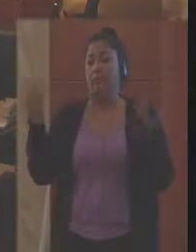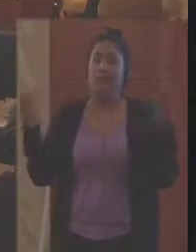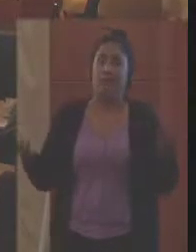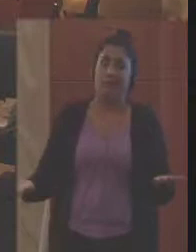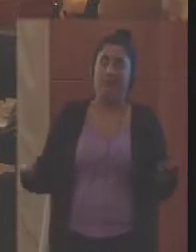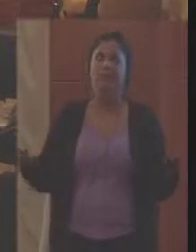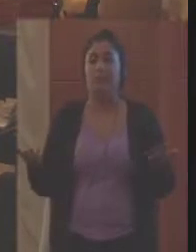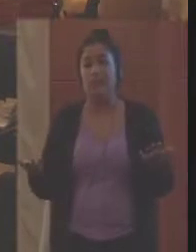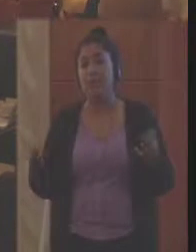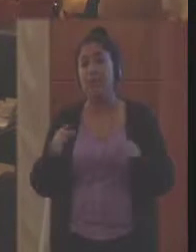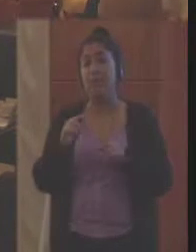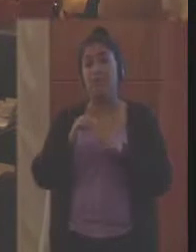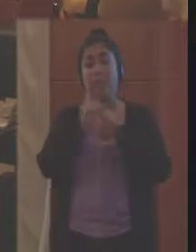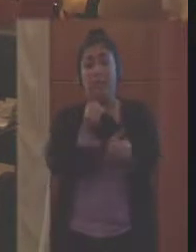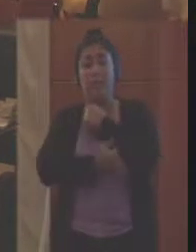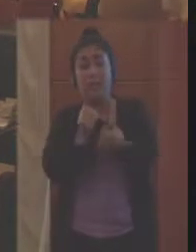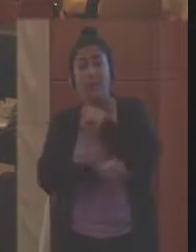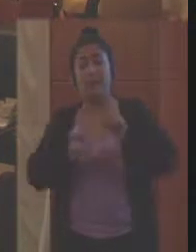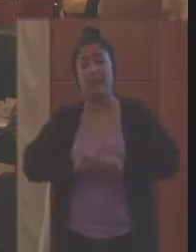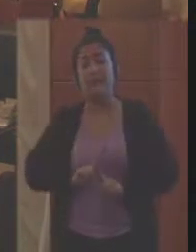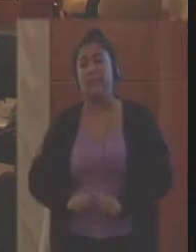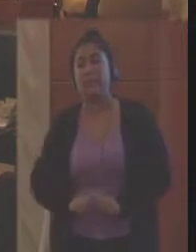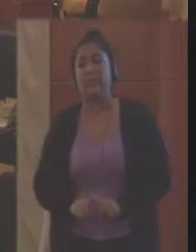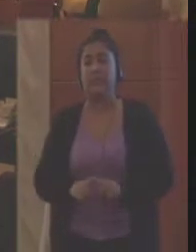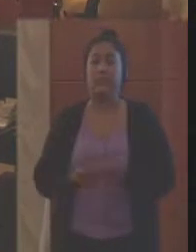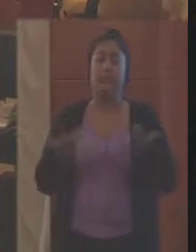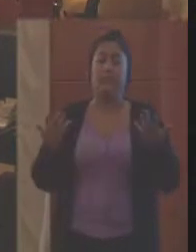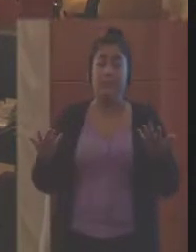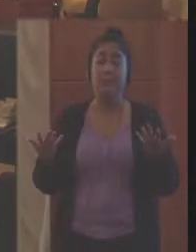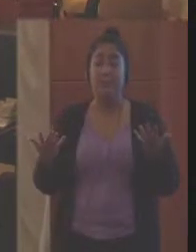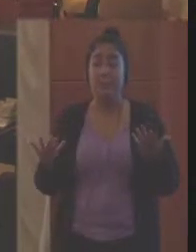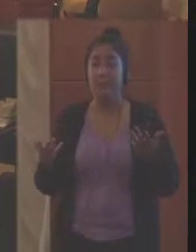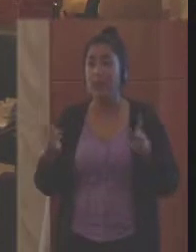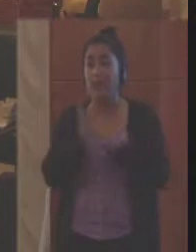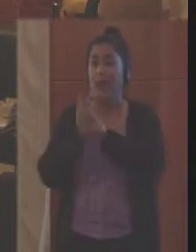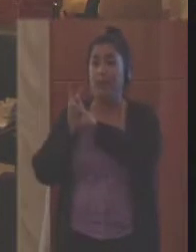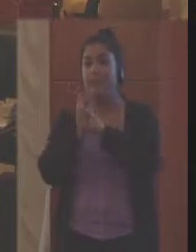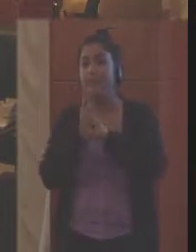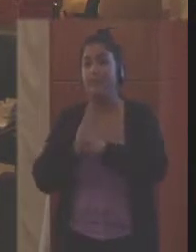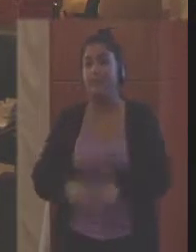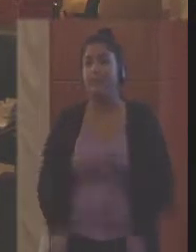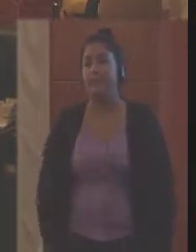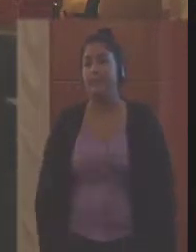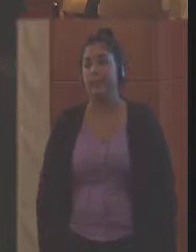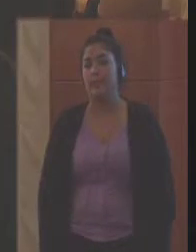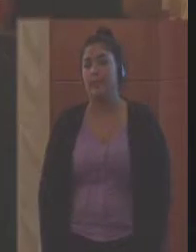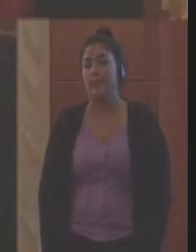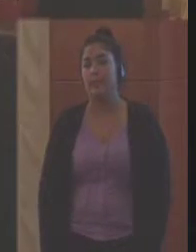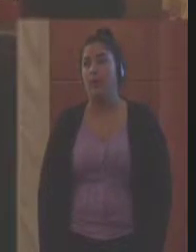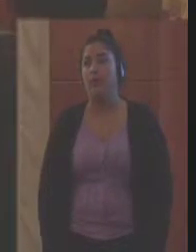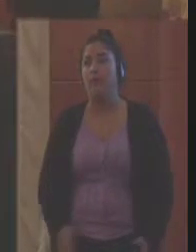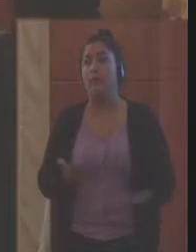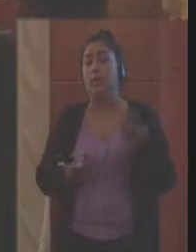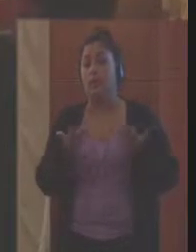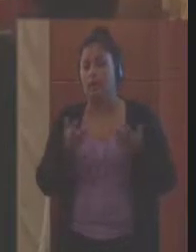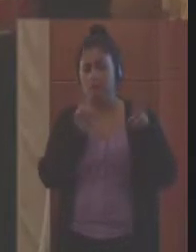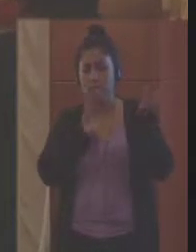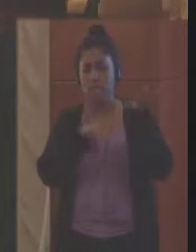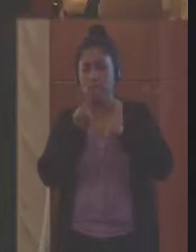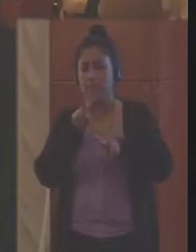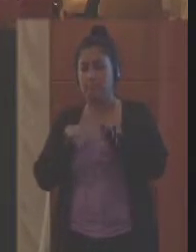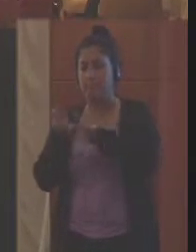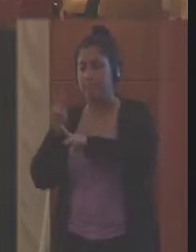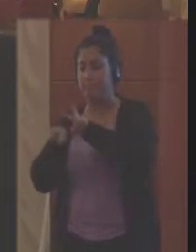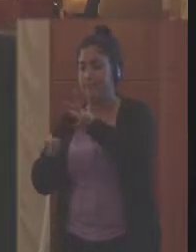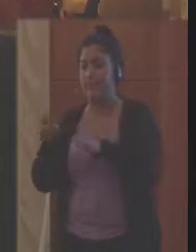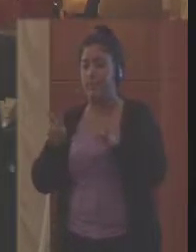los actores de un país. Y ahí es pensar que evaluar si se requiere de unos instrumentos que sirvan